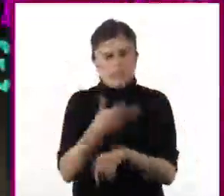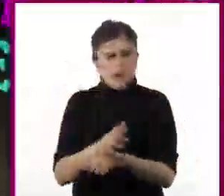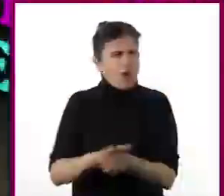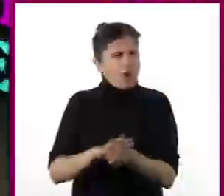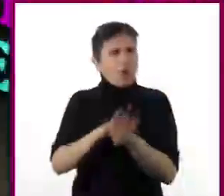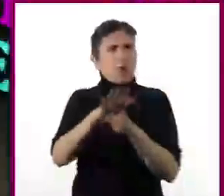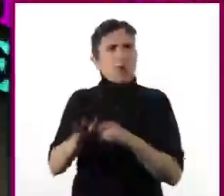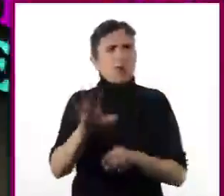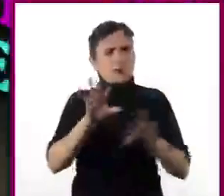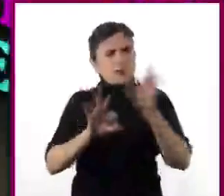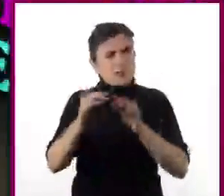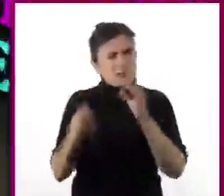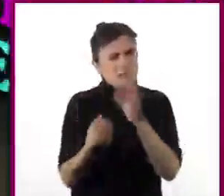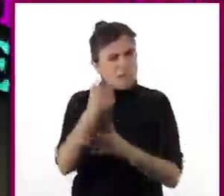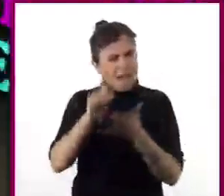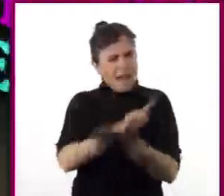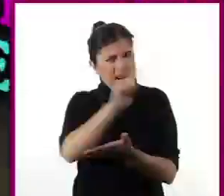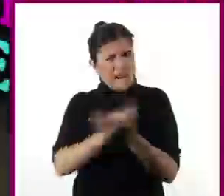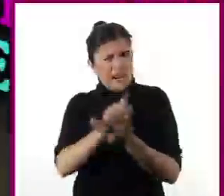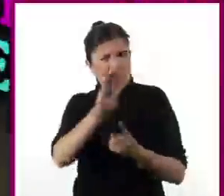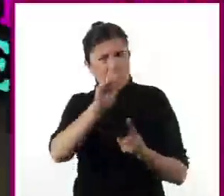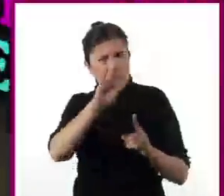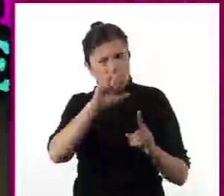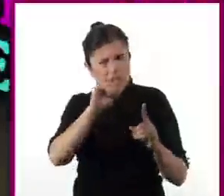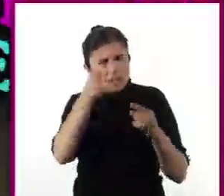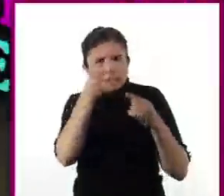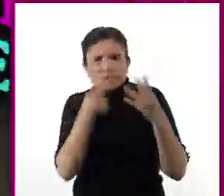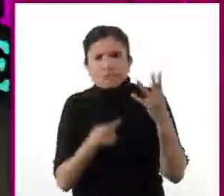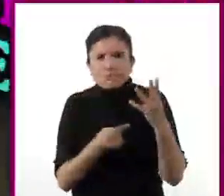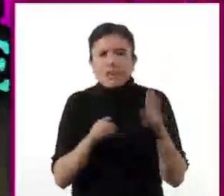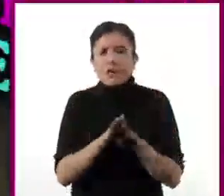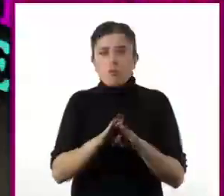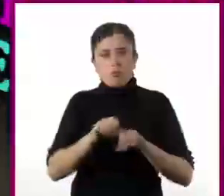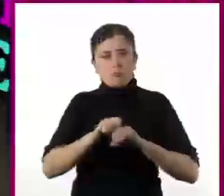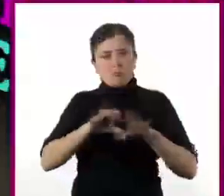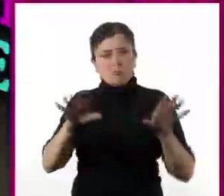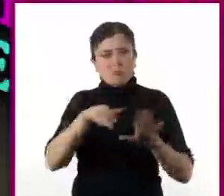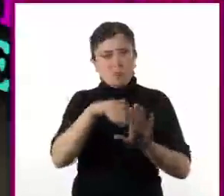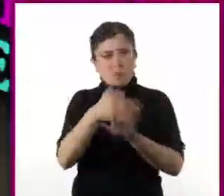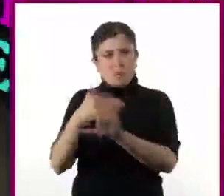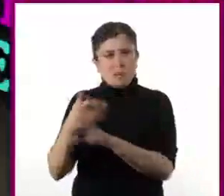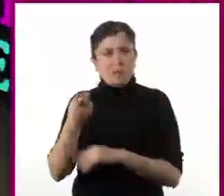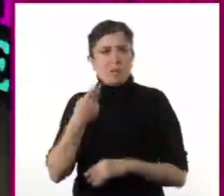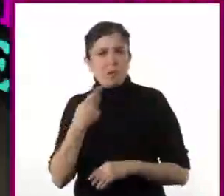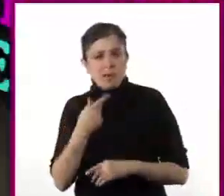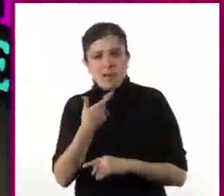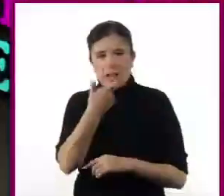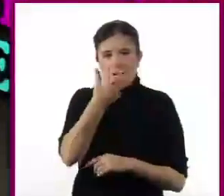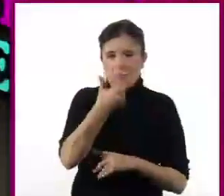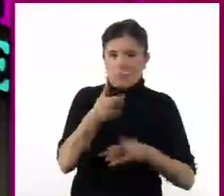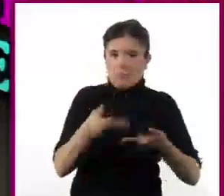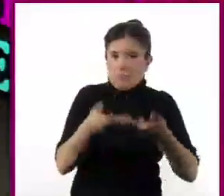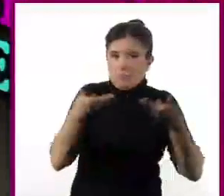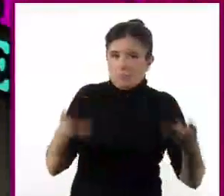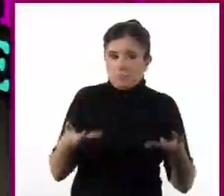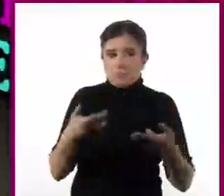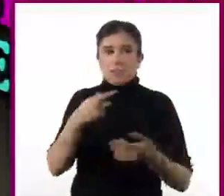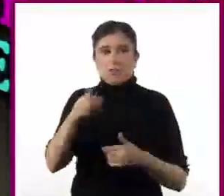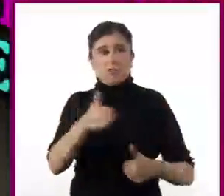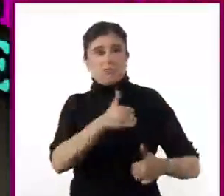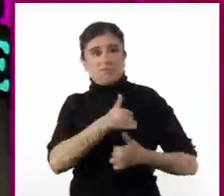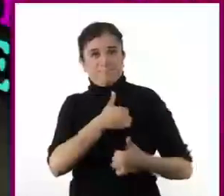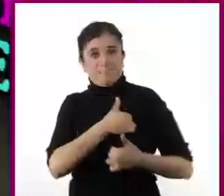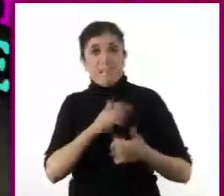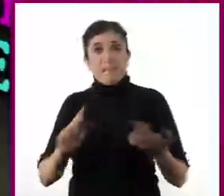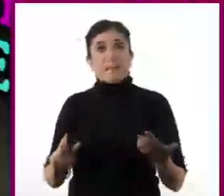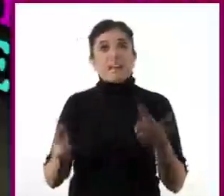las principales reformas borbónicas y cómo impactaron en la política, el territorio, la economía, el poder militar y